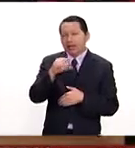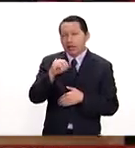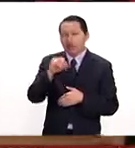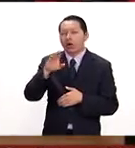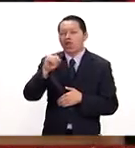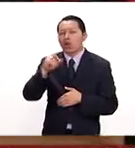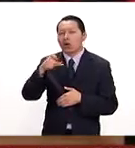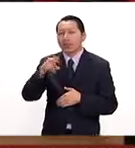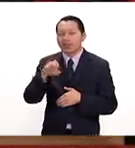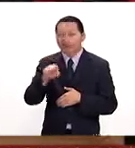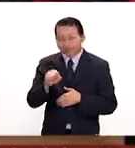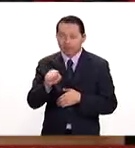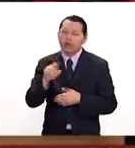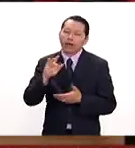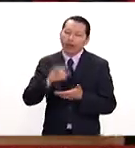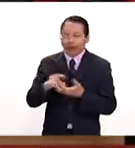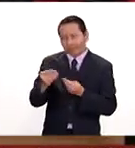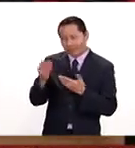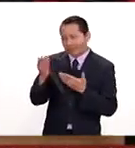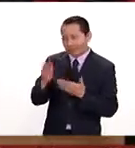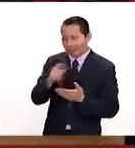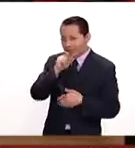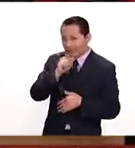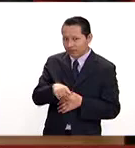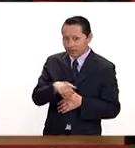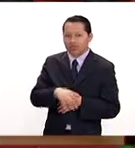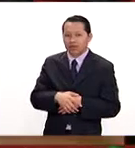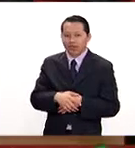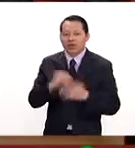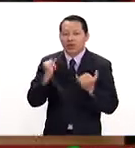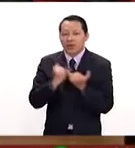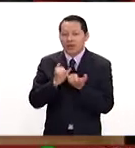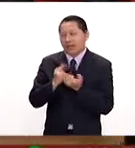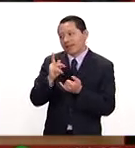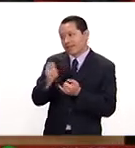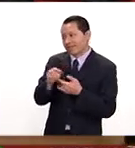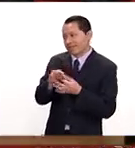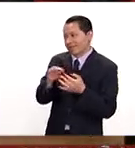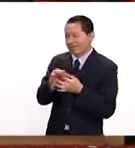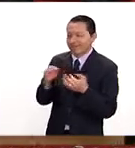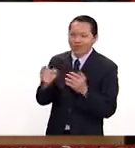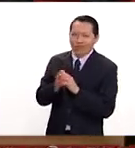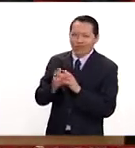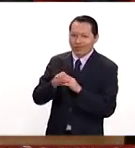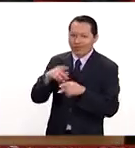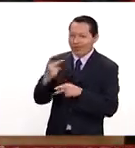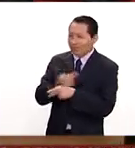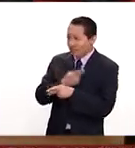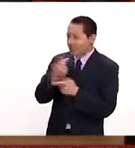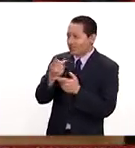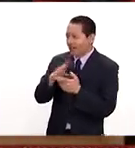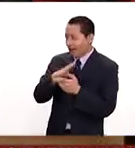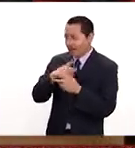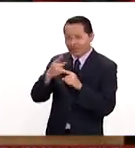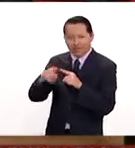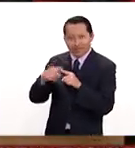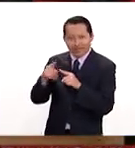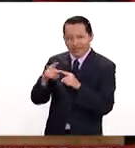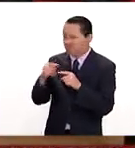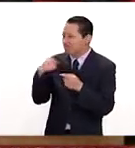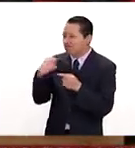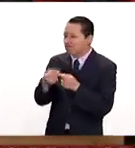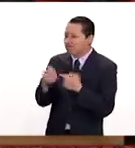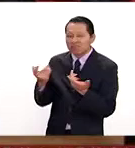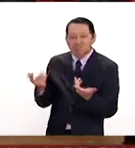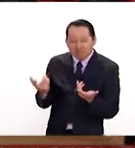con nosotros. Muchas gracias. Y pues, gracias. ¿qué decir de todo lo que ha surgido? ¿Cuánto llevamos?